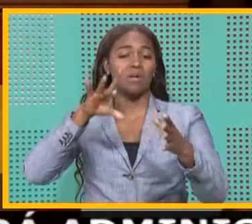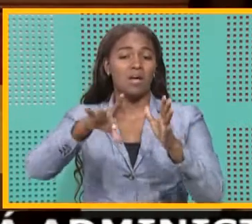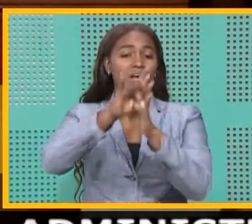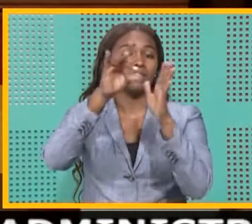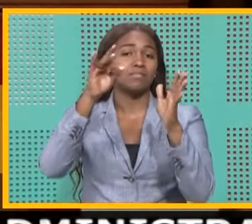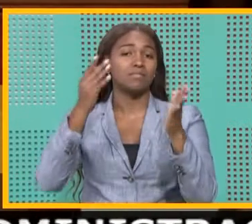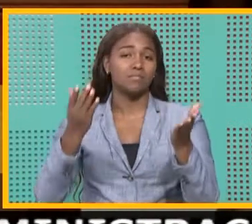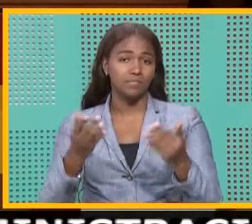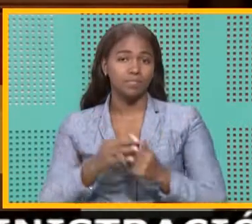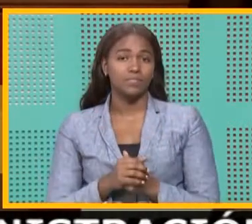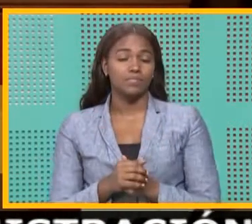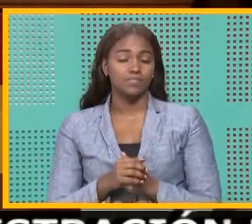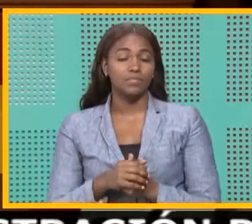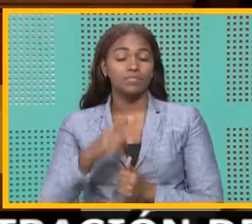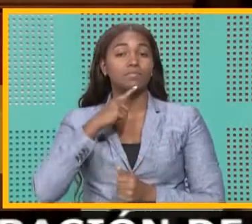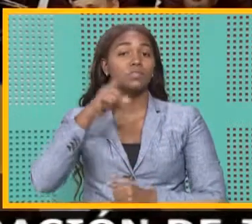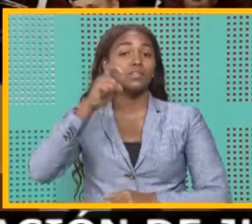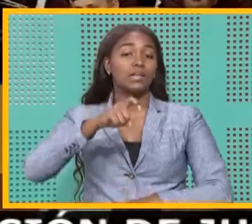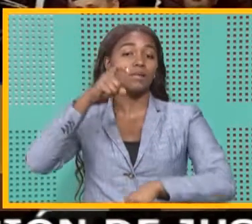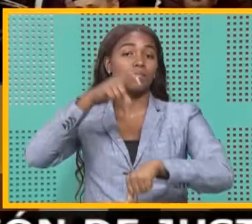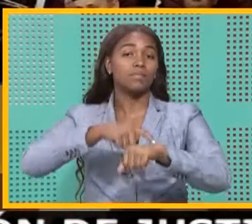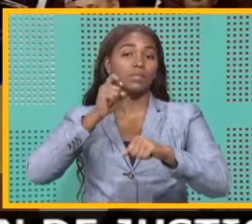Es tiempo de hacer frente.